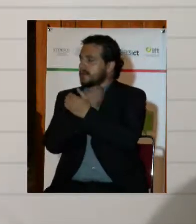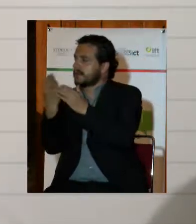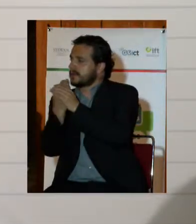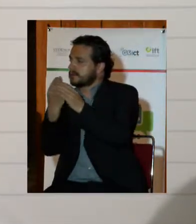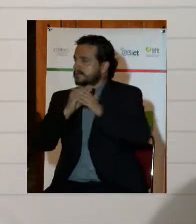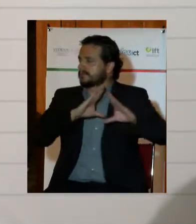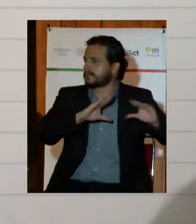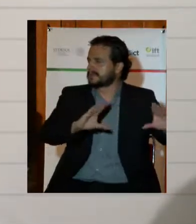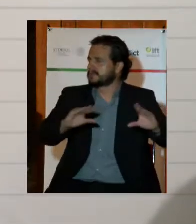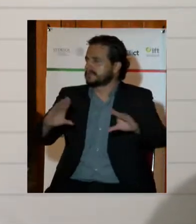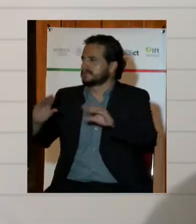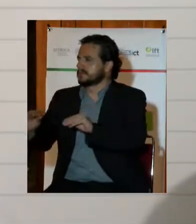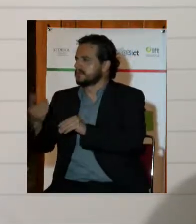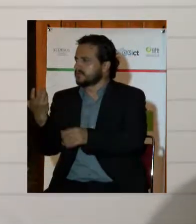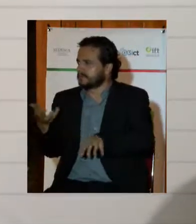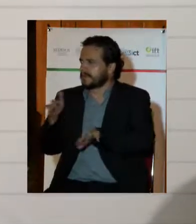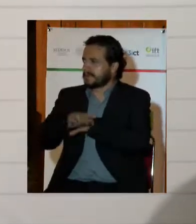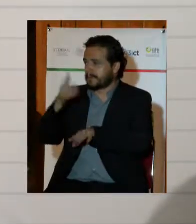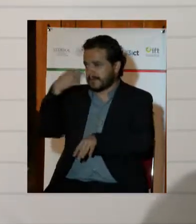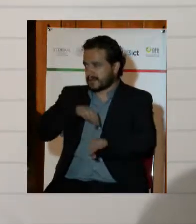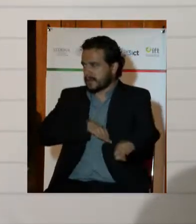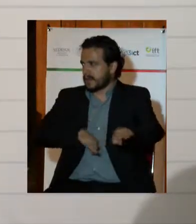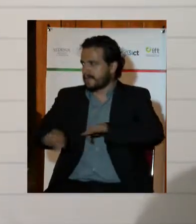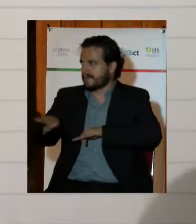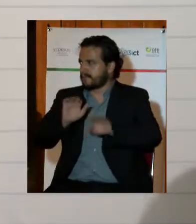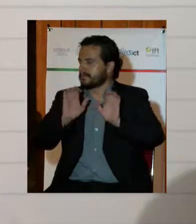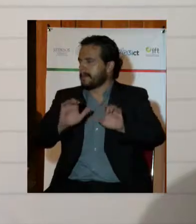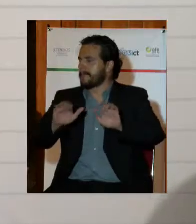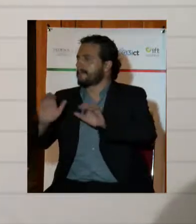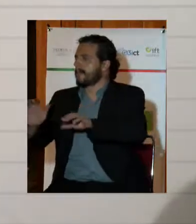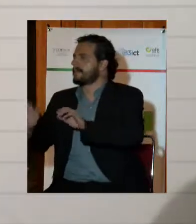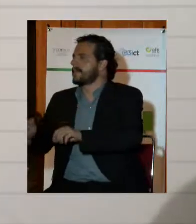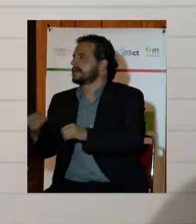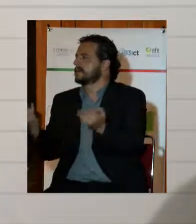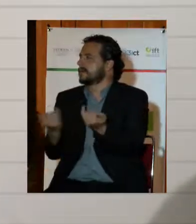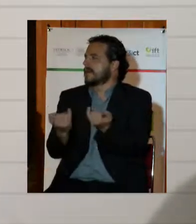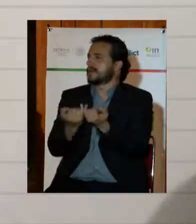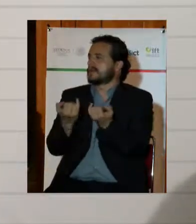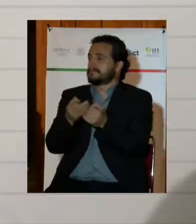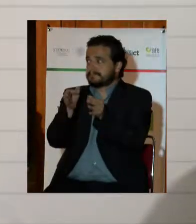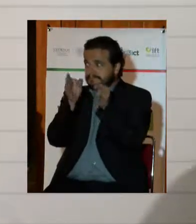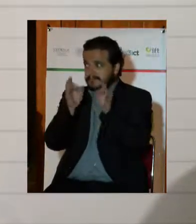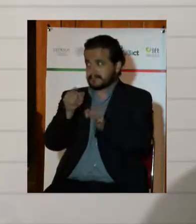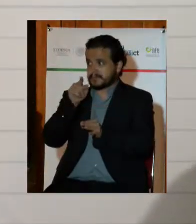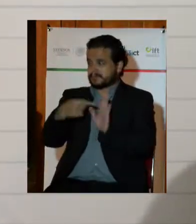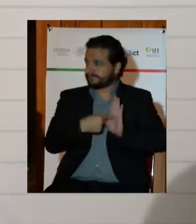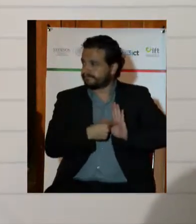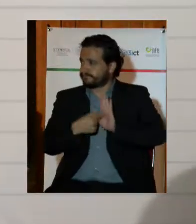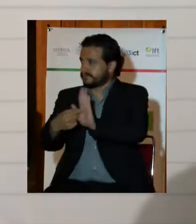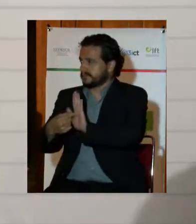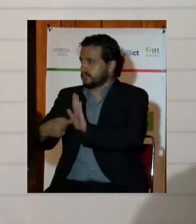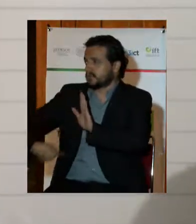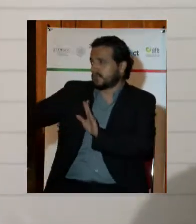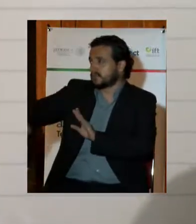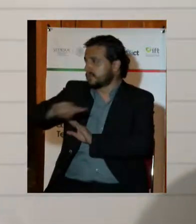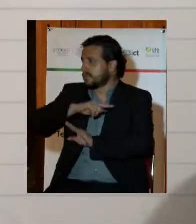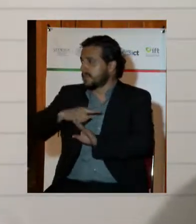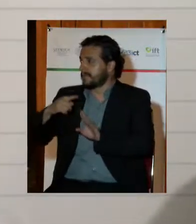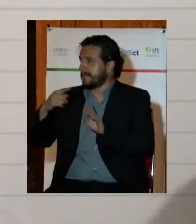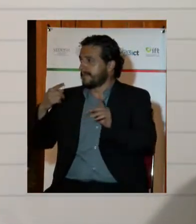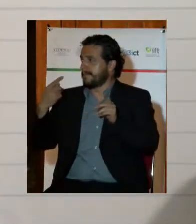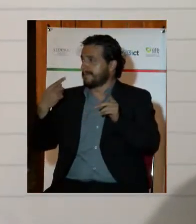inclusión laboral. Y además está perfectamente demostrado que muchas personas que sufren algún tipo